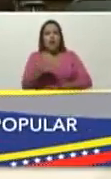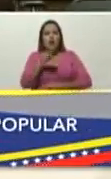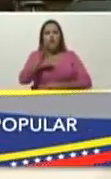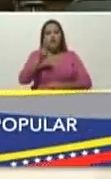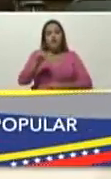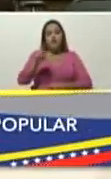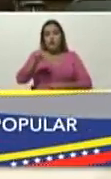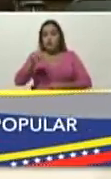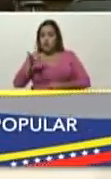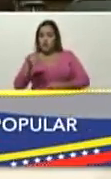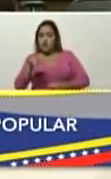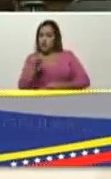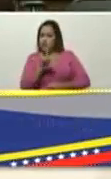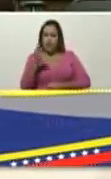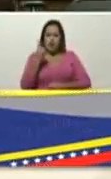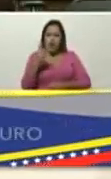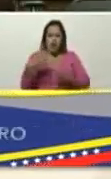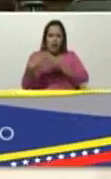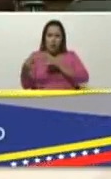él.